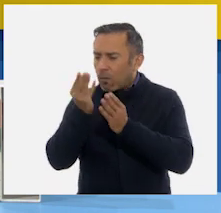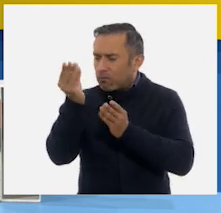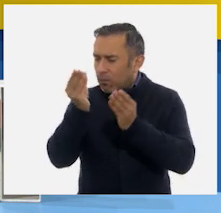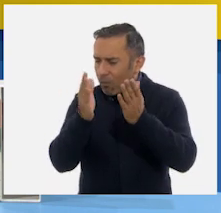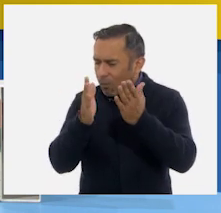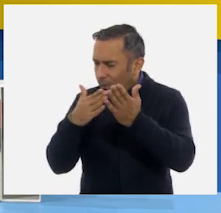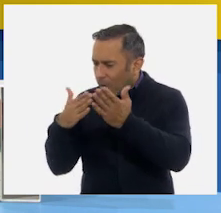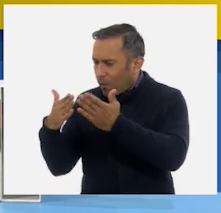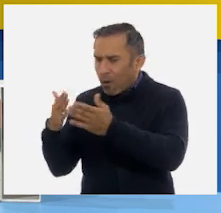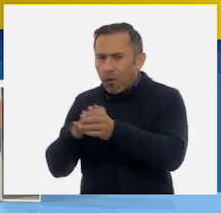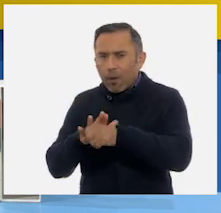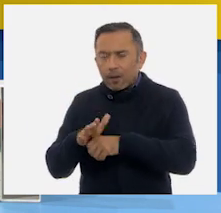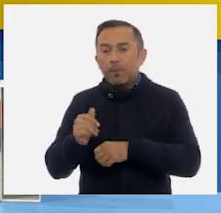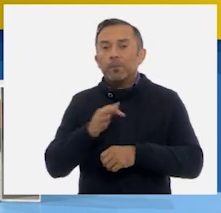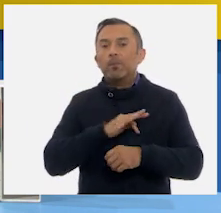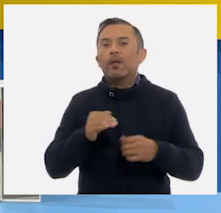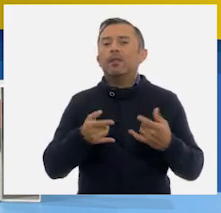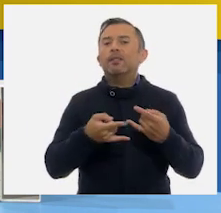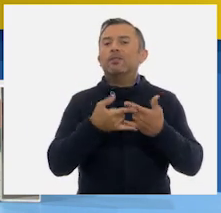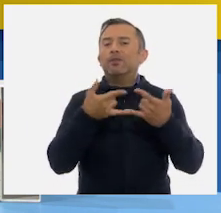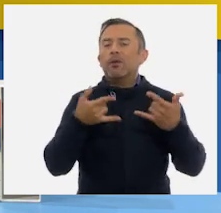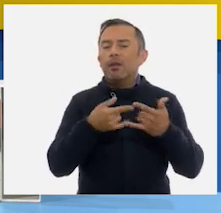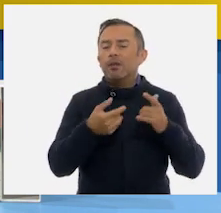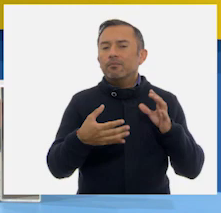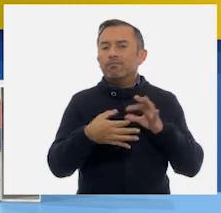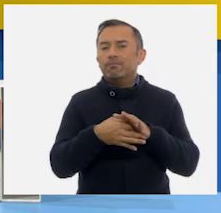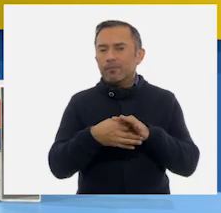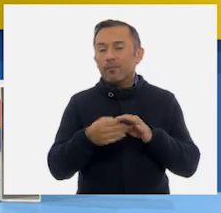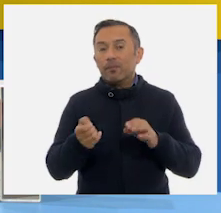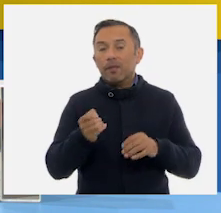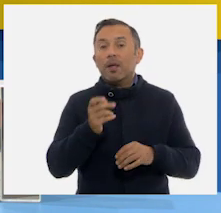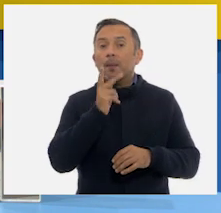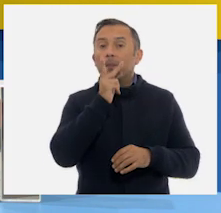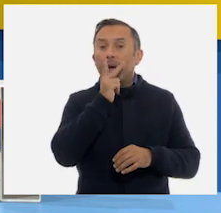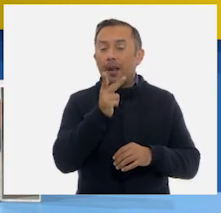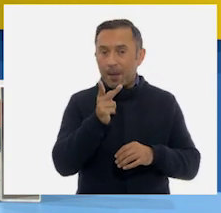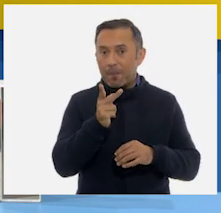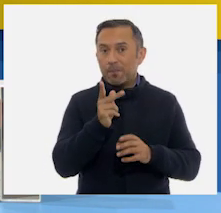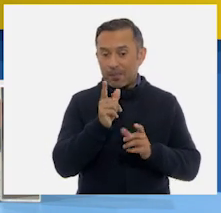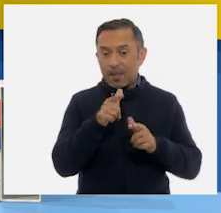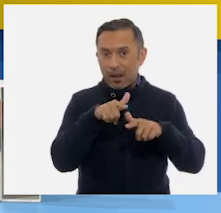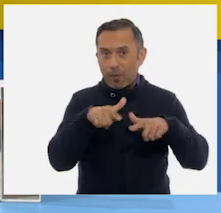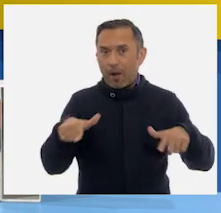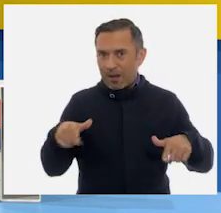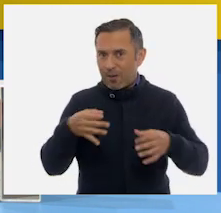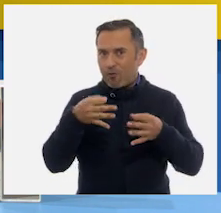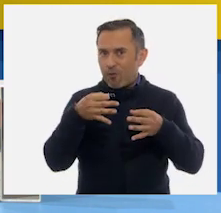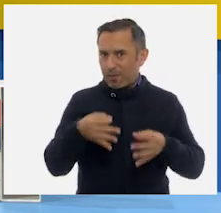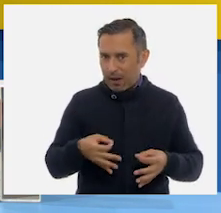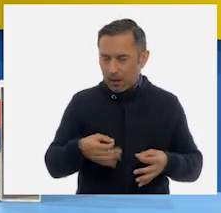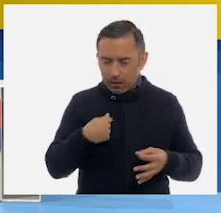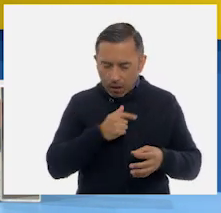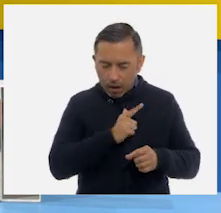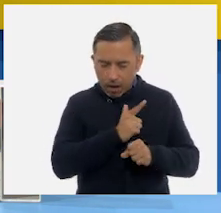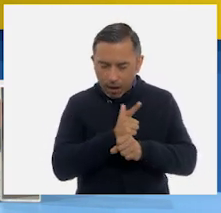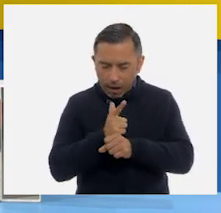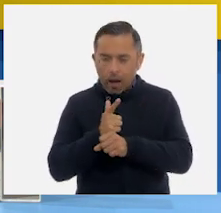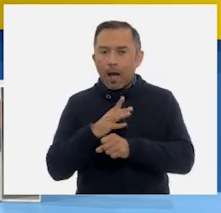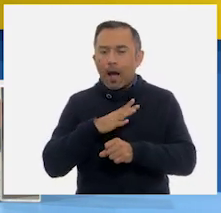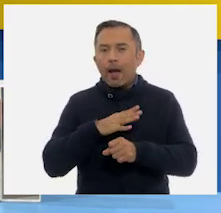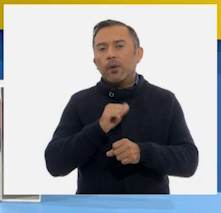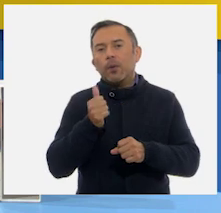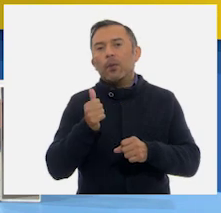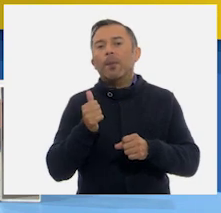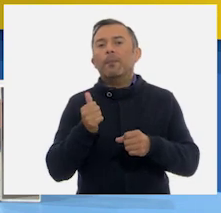la identificación de las características del lenguaje formal en el relato histórico, al empleo de adverbios y